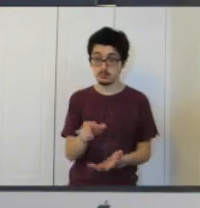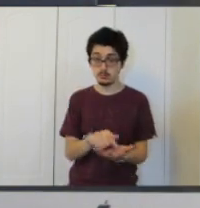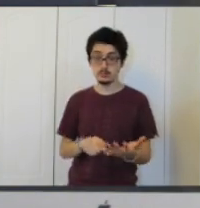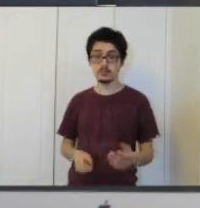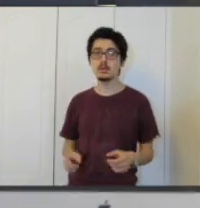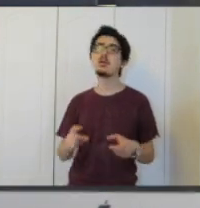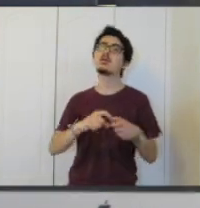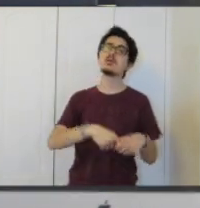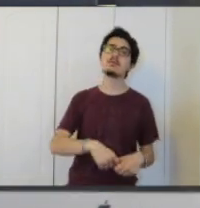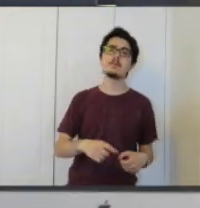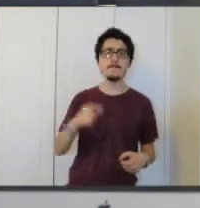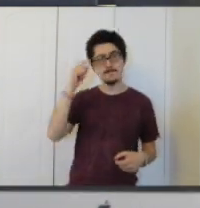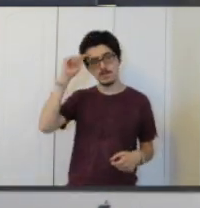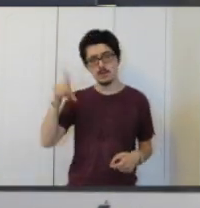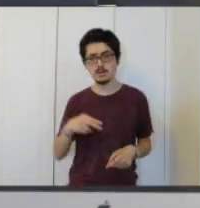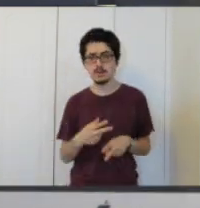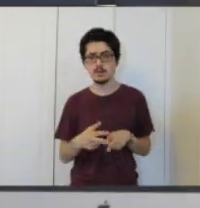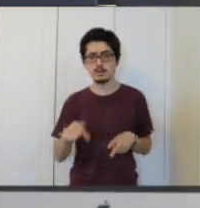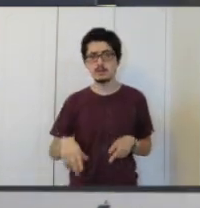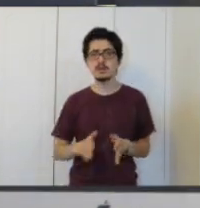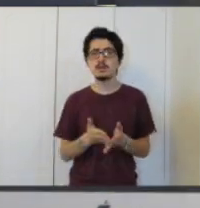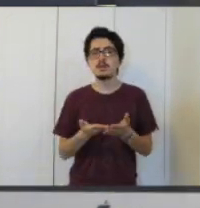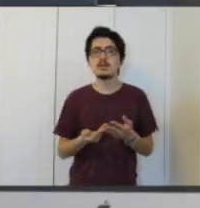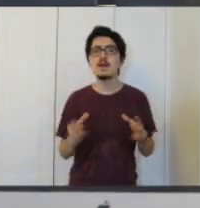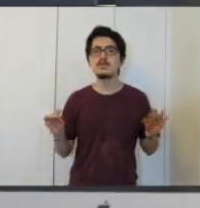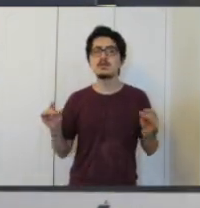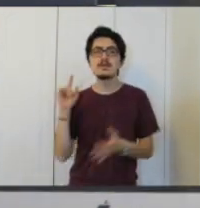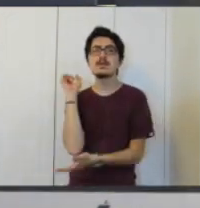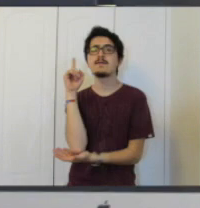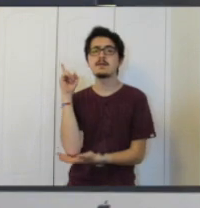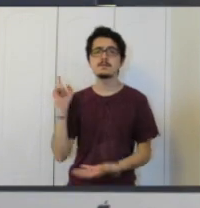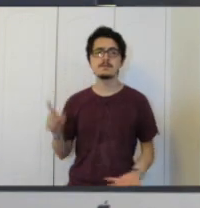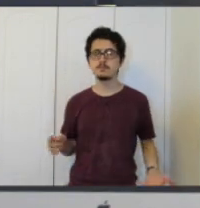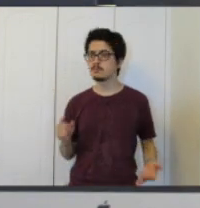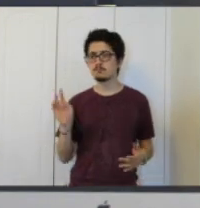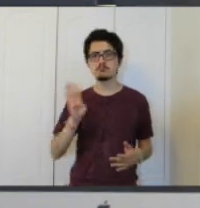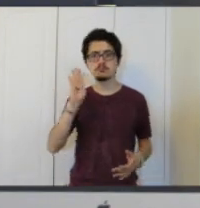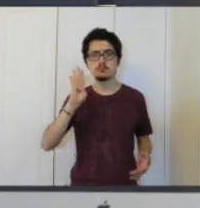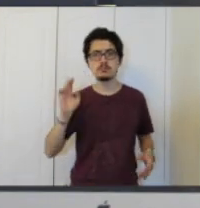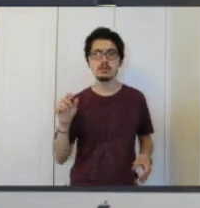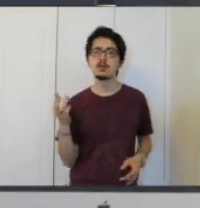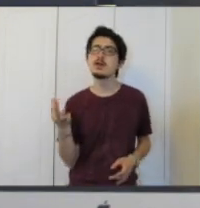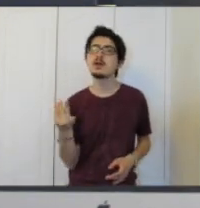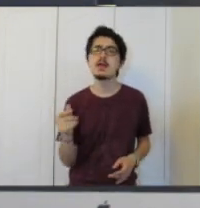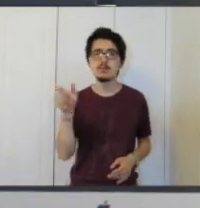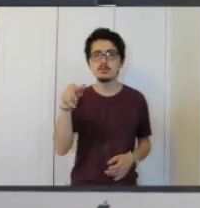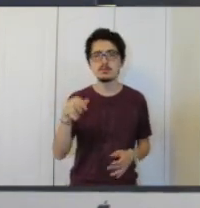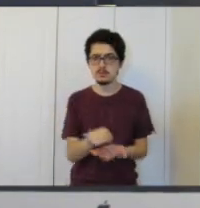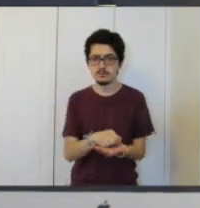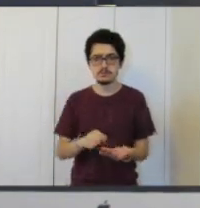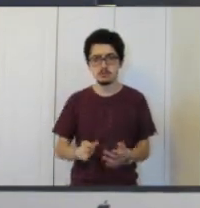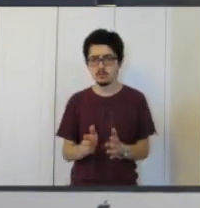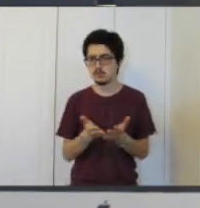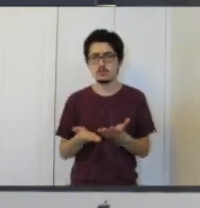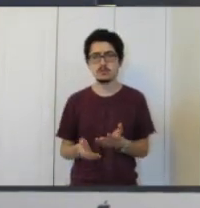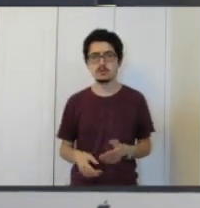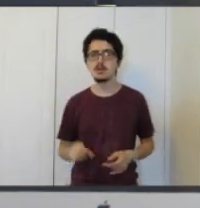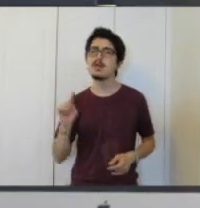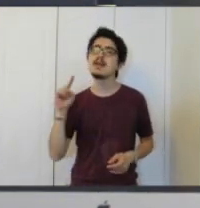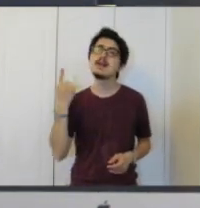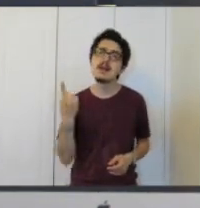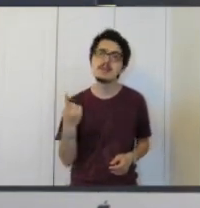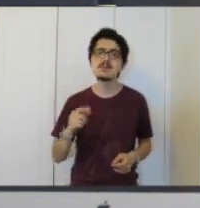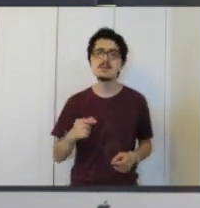una nueva esperanza en la vida, de darte cuenta que a veces los problemas que tienes no son tan relevantes, cuando a veces llega una enfermedad y que realmente cambia todo. Entonces es un libro